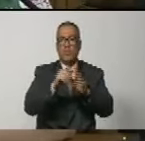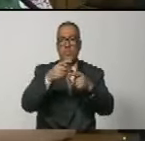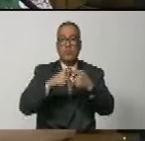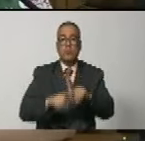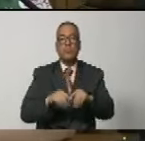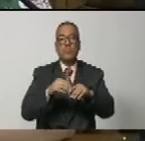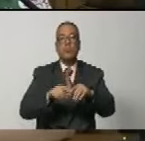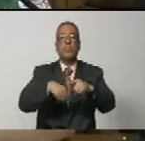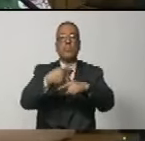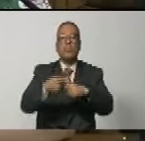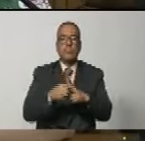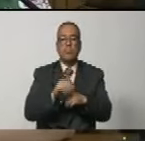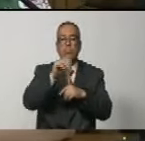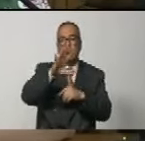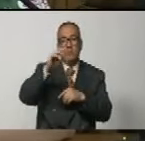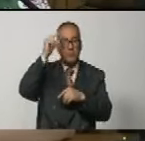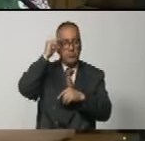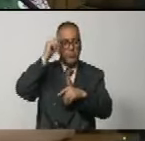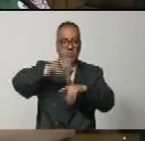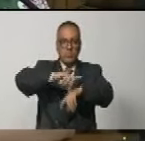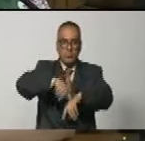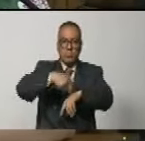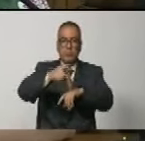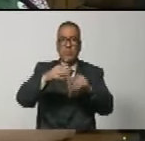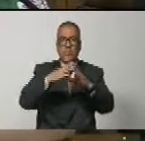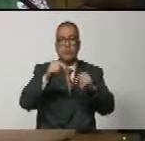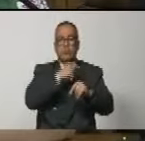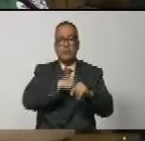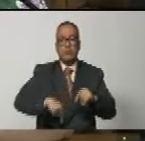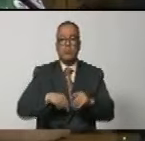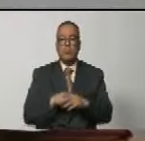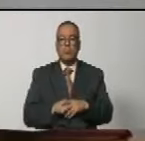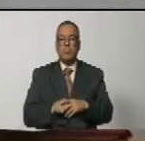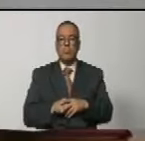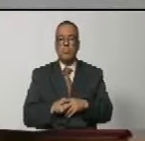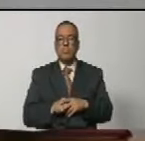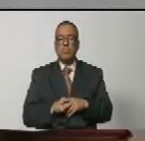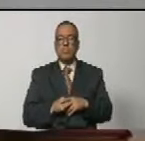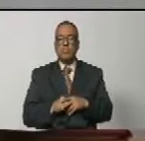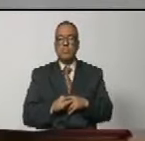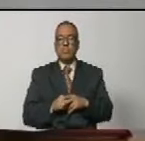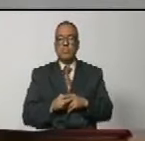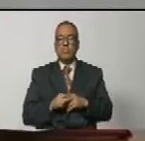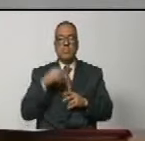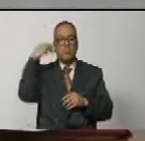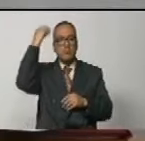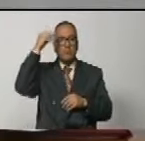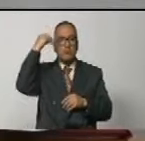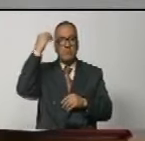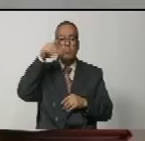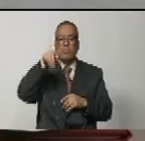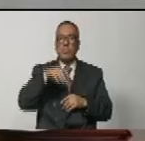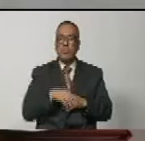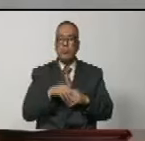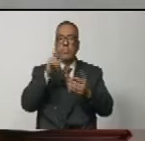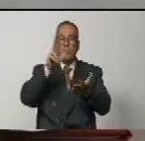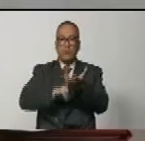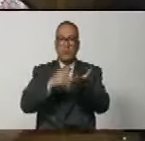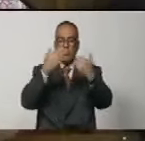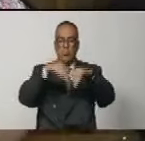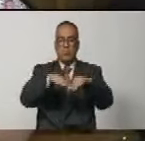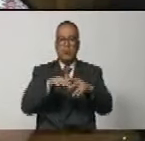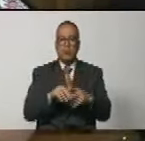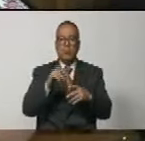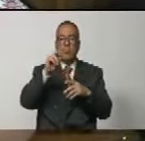lapso subsiguiente de 5 días hábiles. Es todo, ciudadano presidente. En consideración. Aprobado.